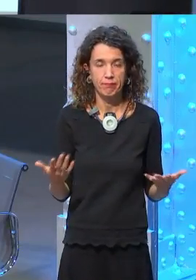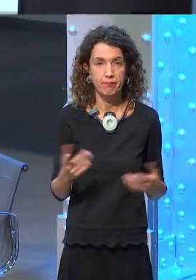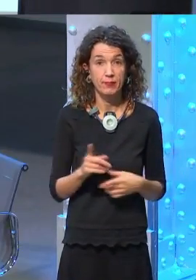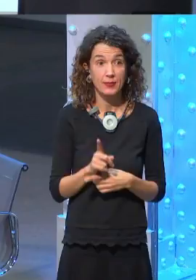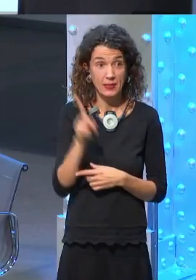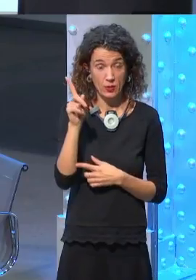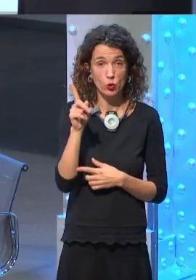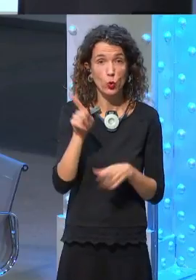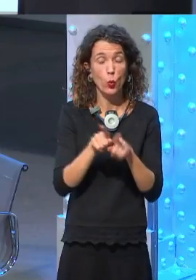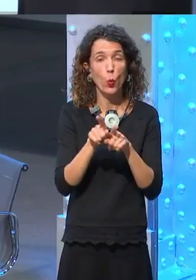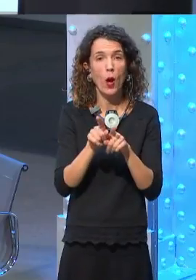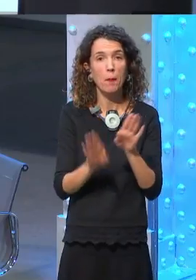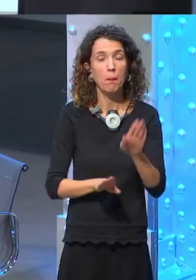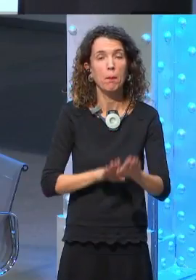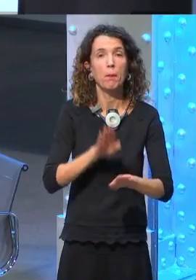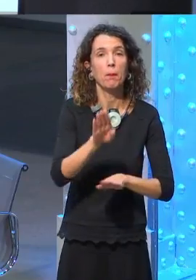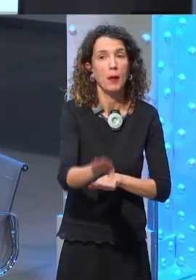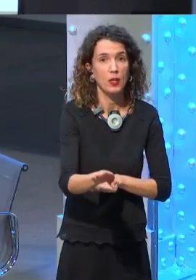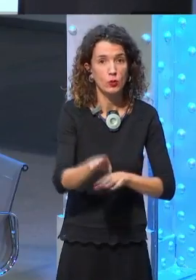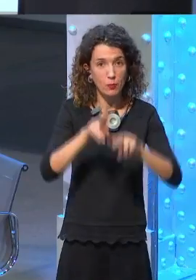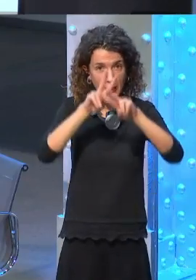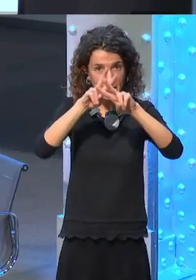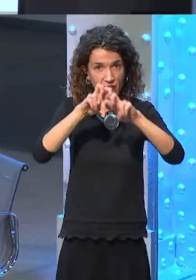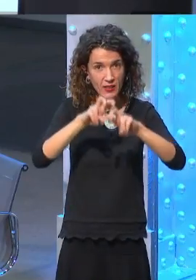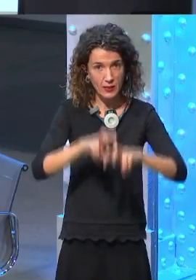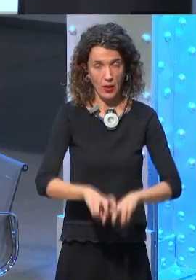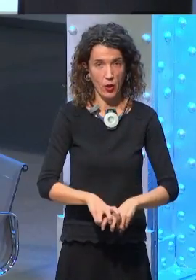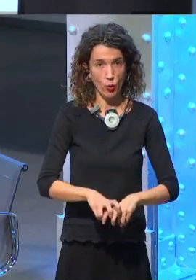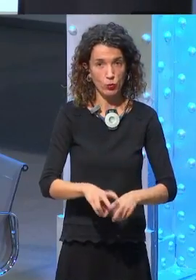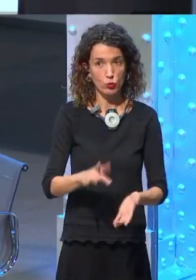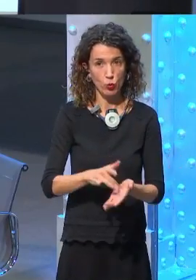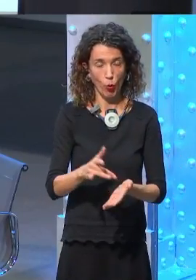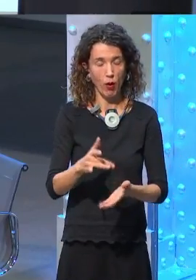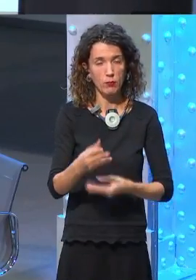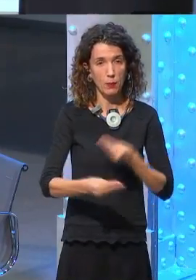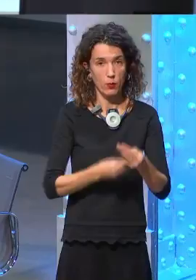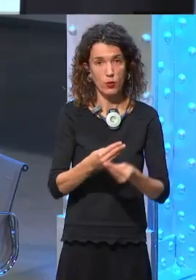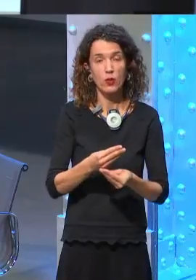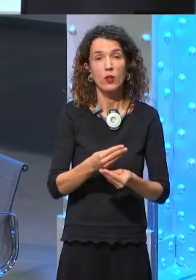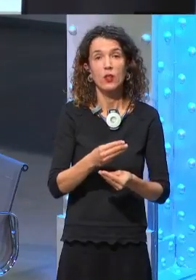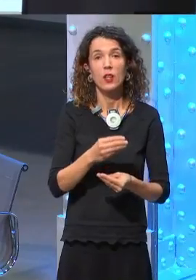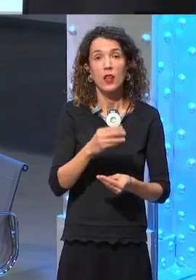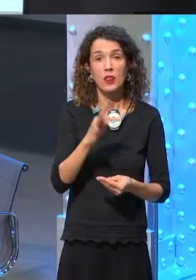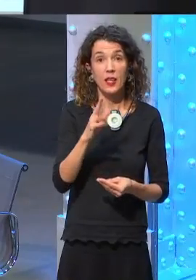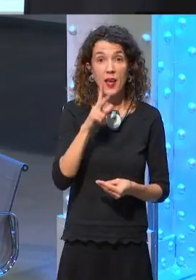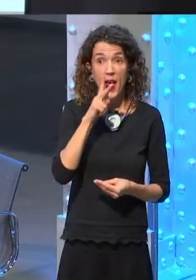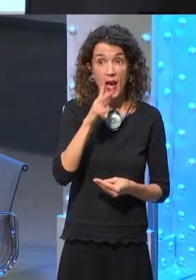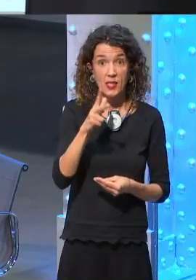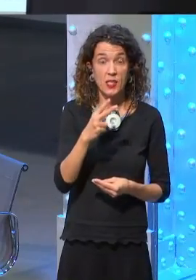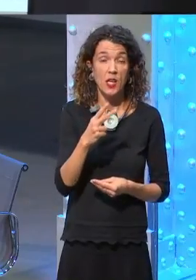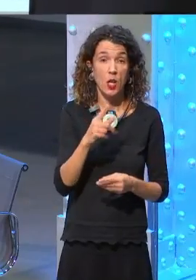Esto sería un paso hacia la investigación que hemos estado haciendo en ETH Zurich desde